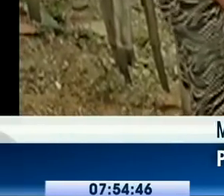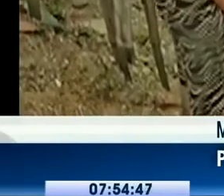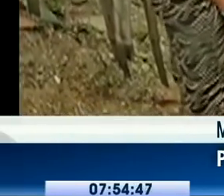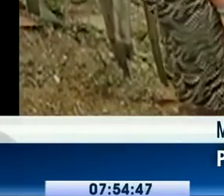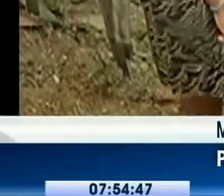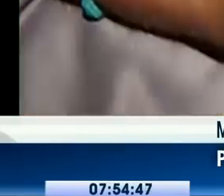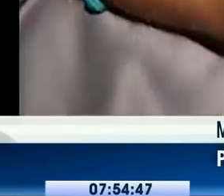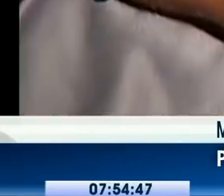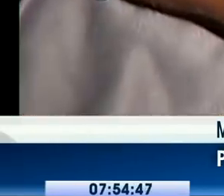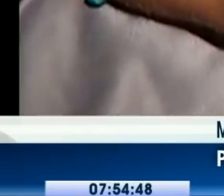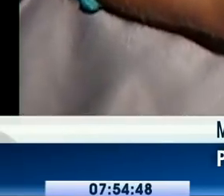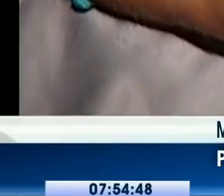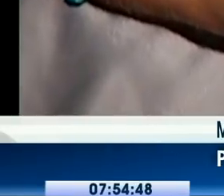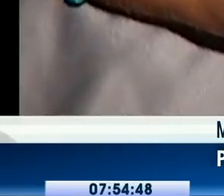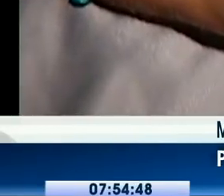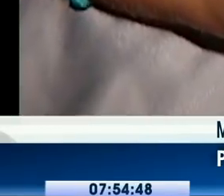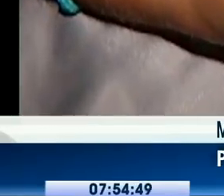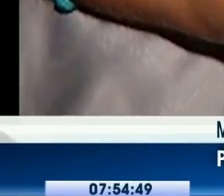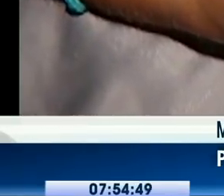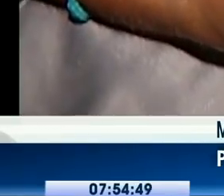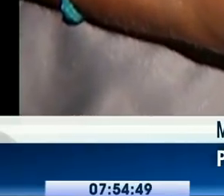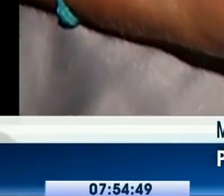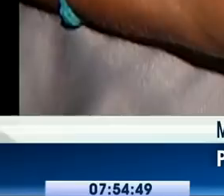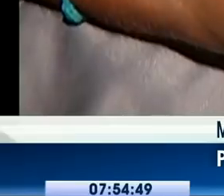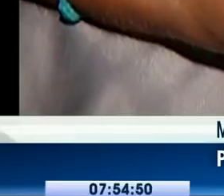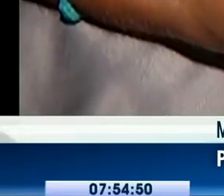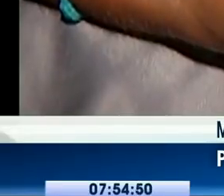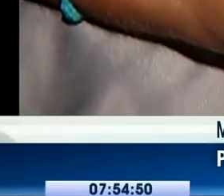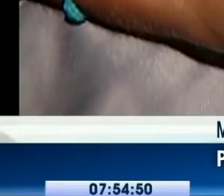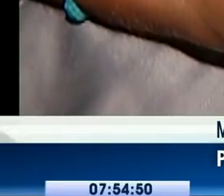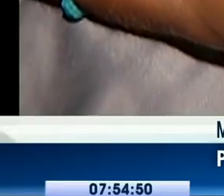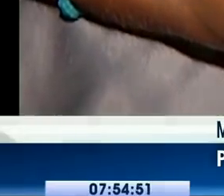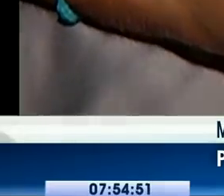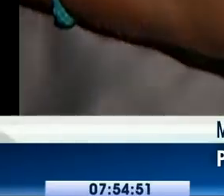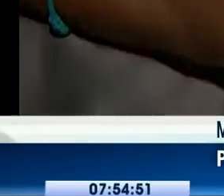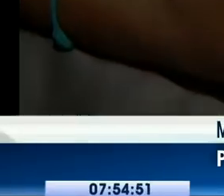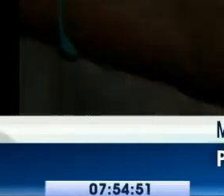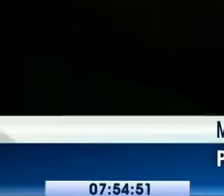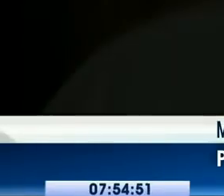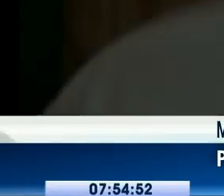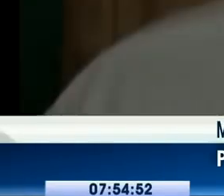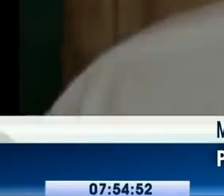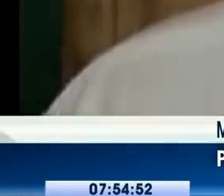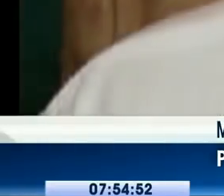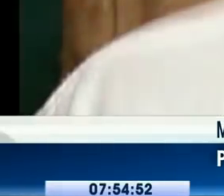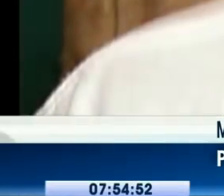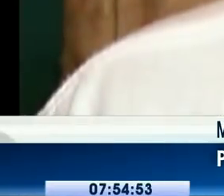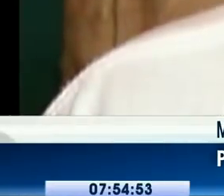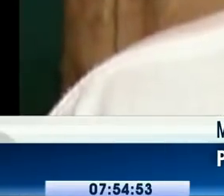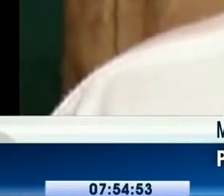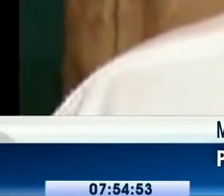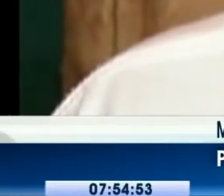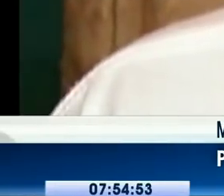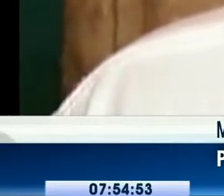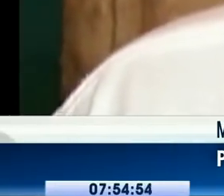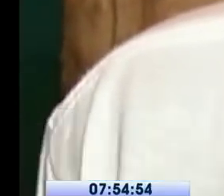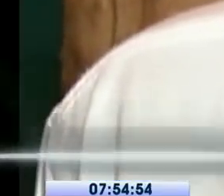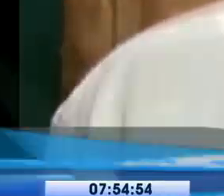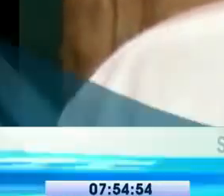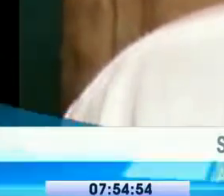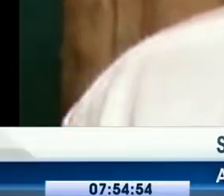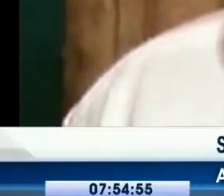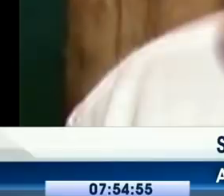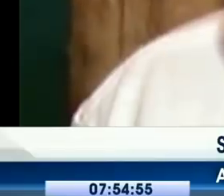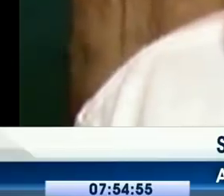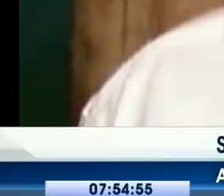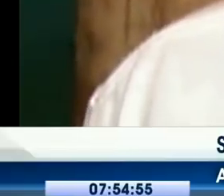medidas adoptar para ayudarlo. Créalo que me encuentro nerviosa, señorita. Y yo quisiera ayudar a mi hija.